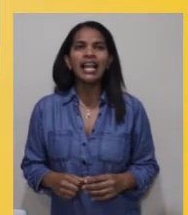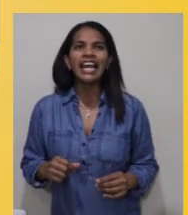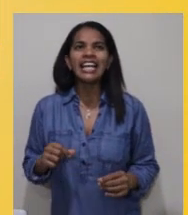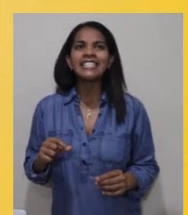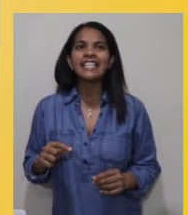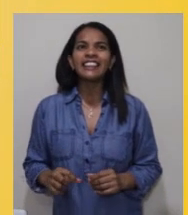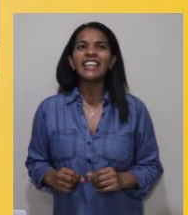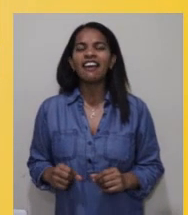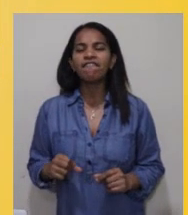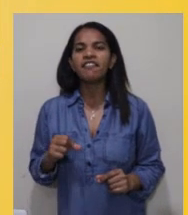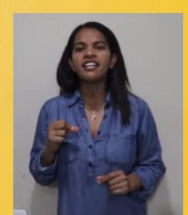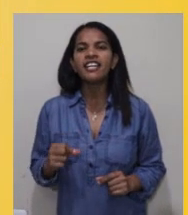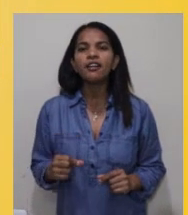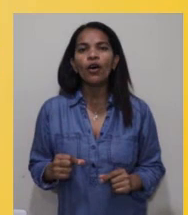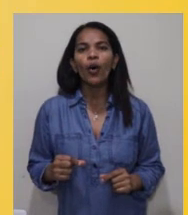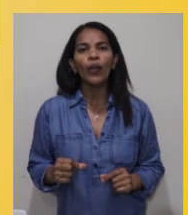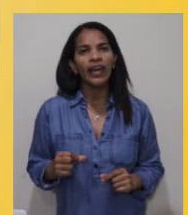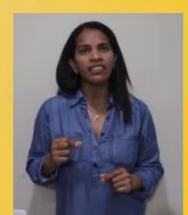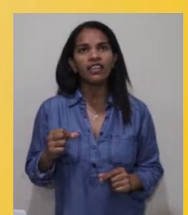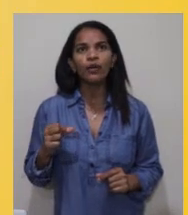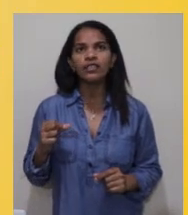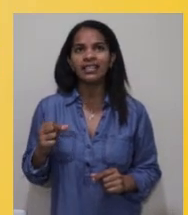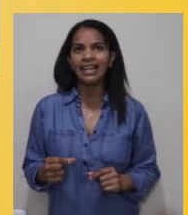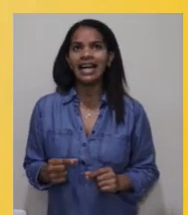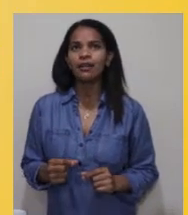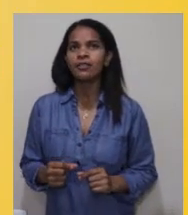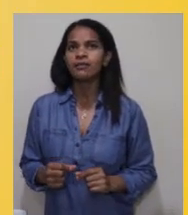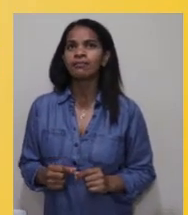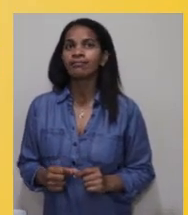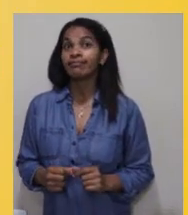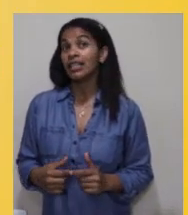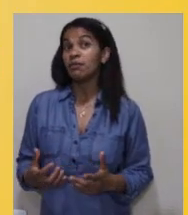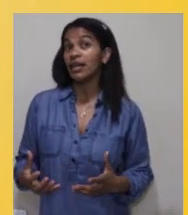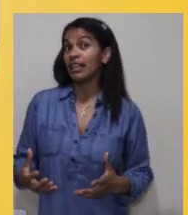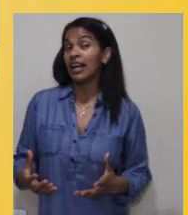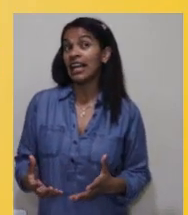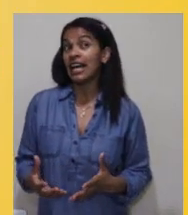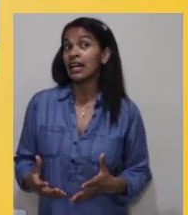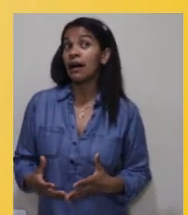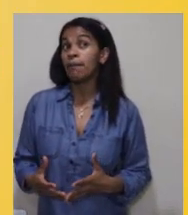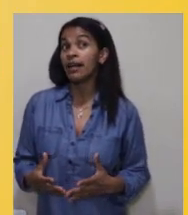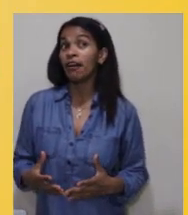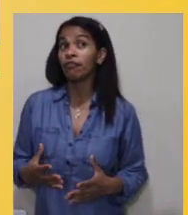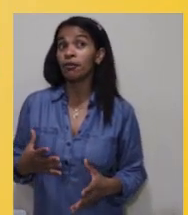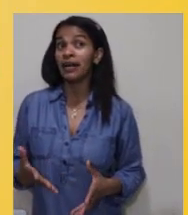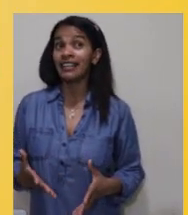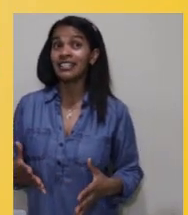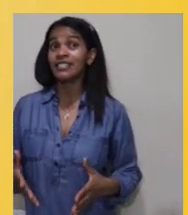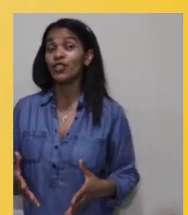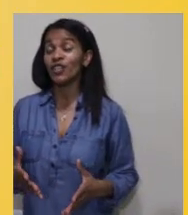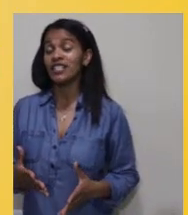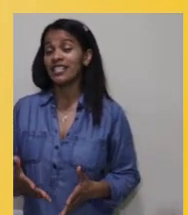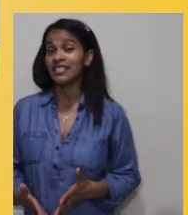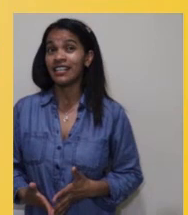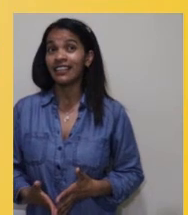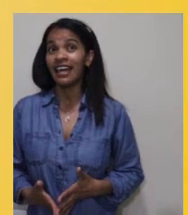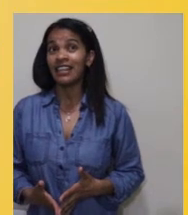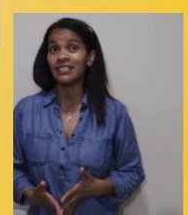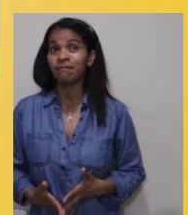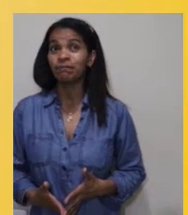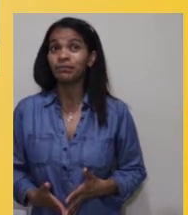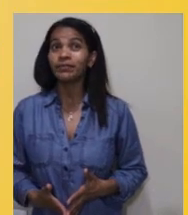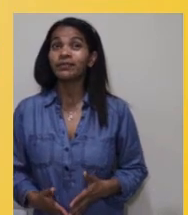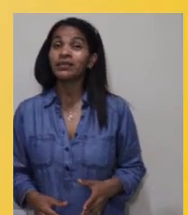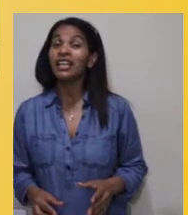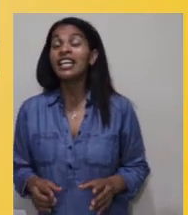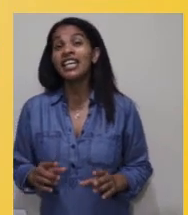el cual es definir objetivos claros y metas claras para formar decisiones